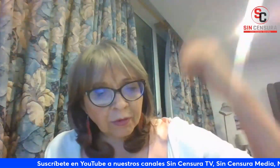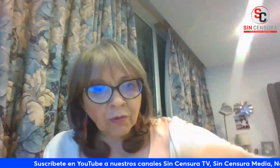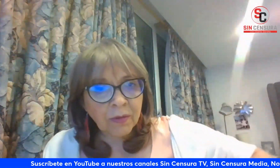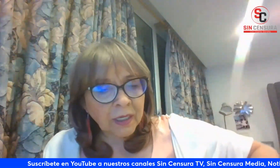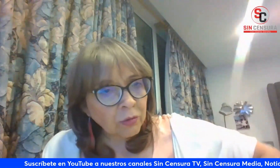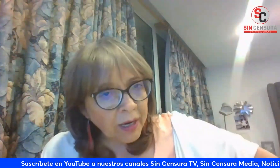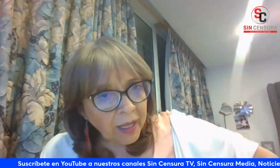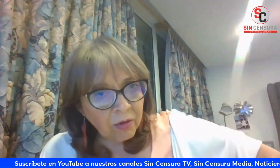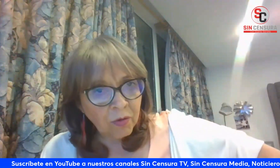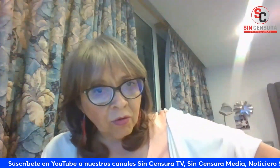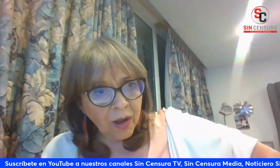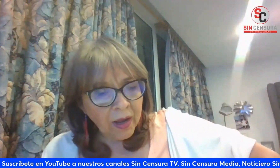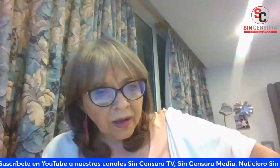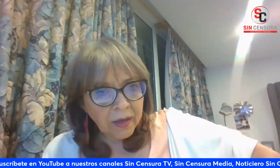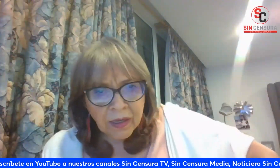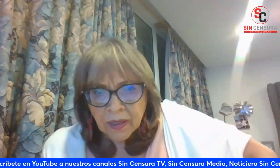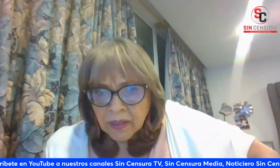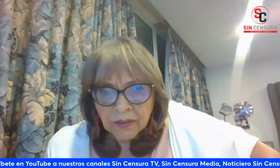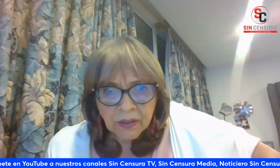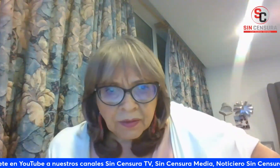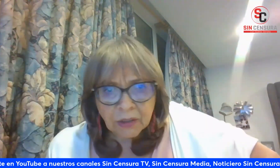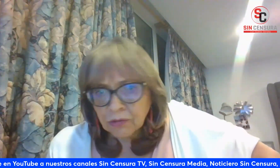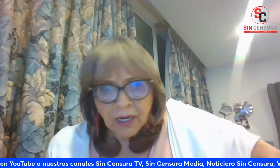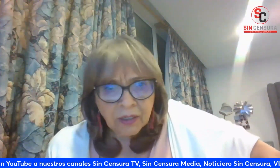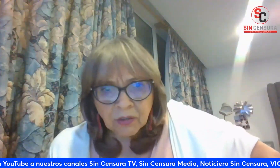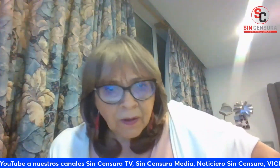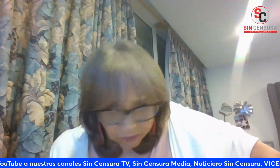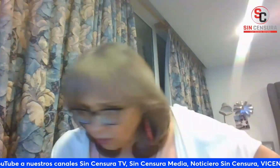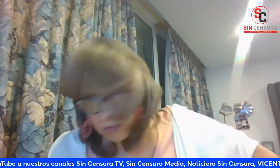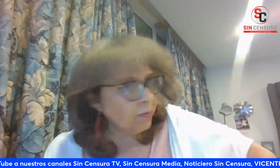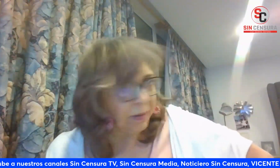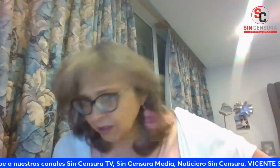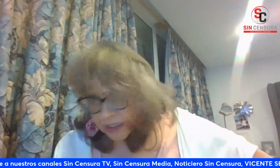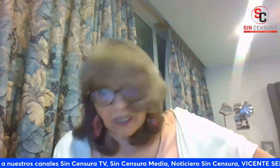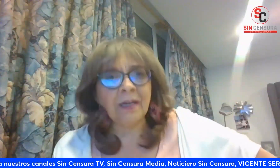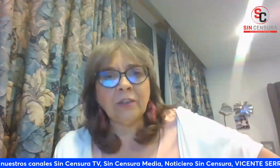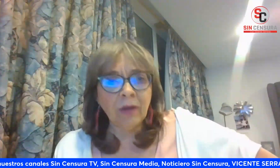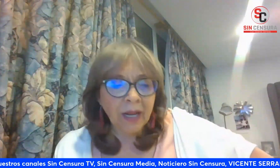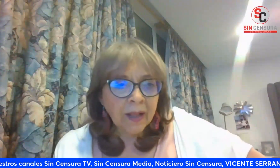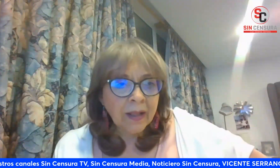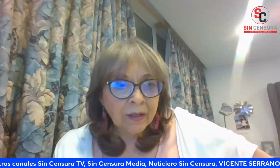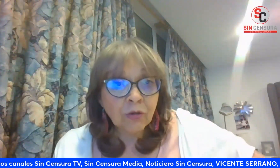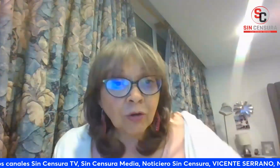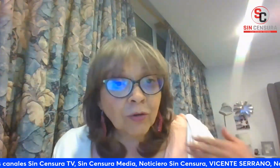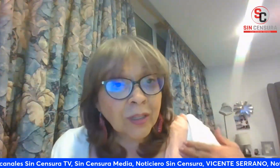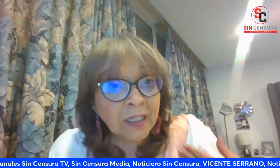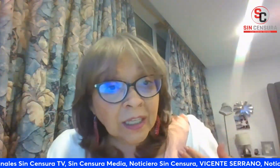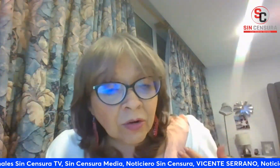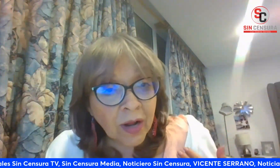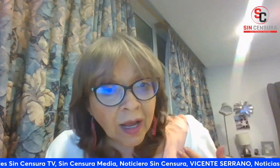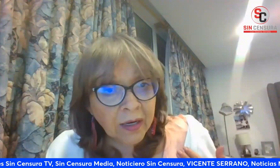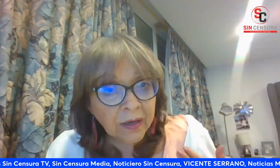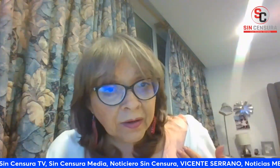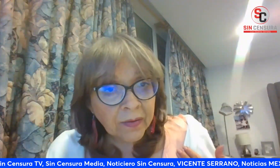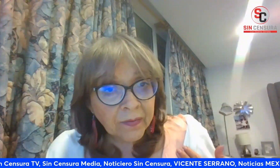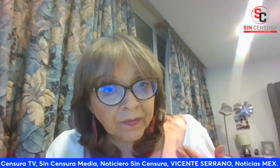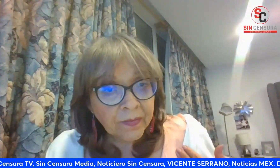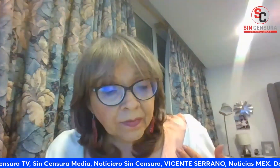que nos volvamos como Venezuela y como Cuba. ¿Y qué es Venezuela? No vamos a ser Venezuela. Yo he oído gente hasta